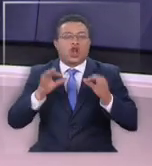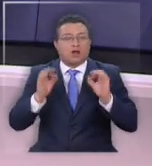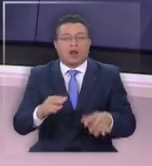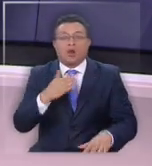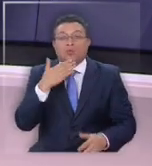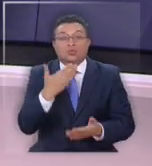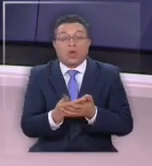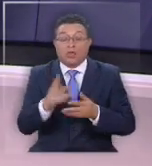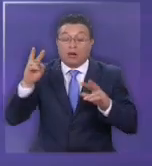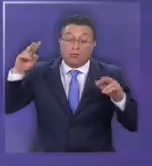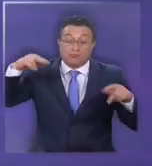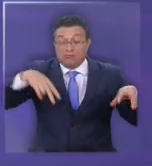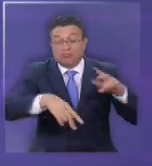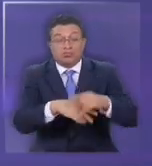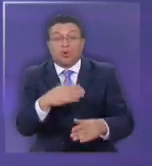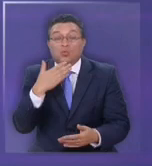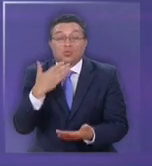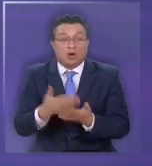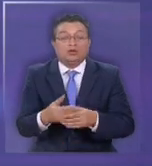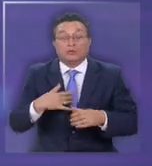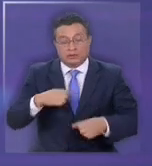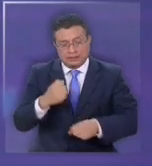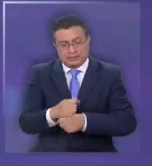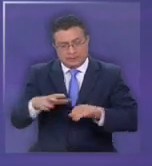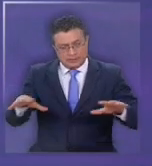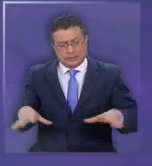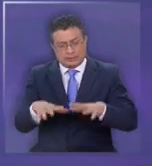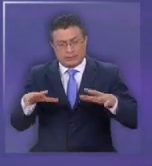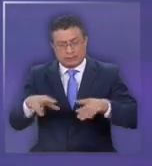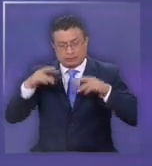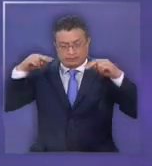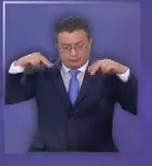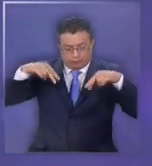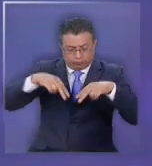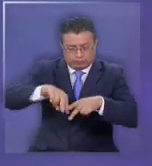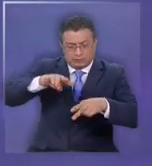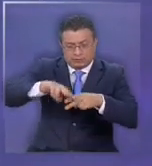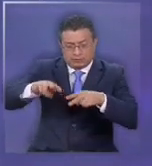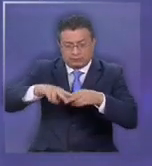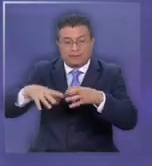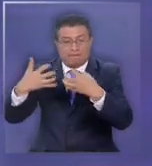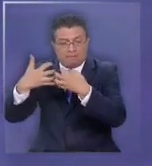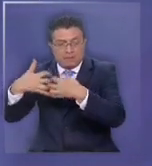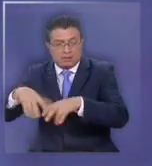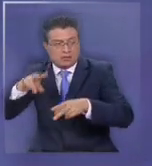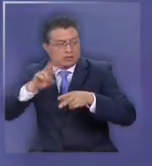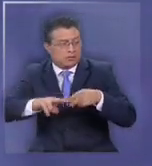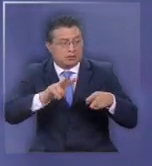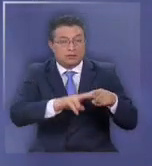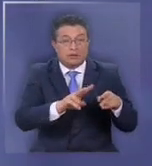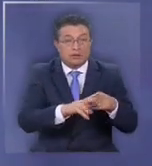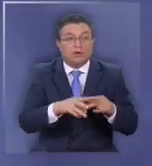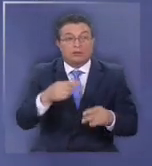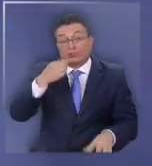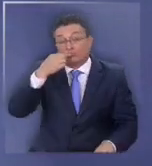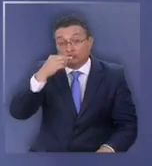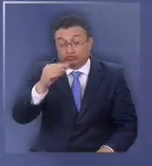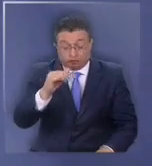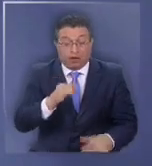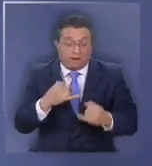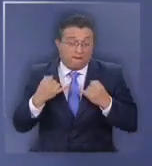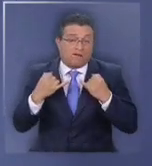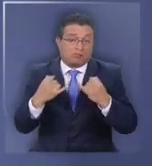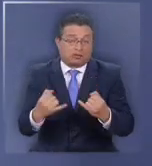por estos tiempos la superficie o bueno estamos trabajando intensamente básicamente en los accesos y recuperando algunas maquinarias a la brea vamos a dar la